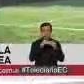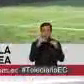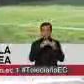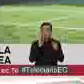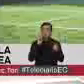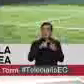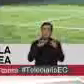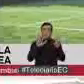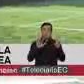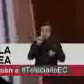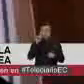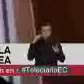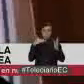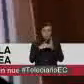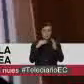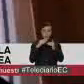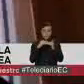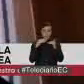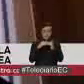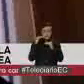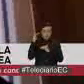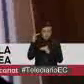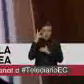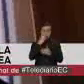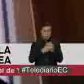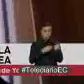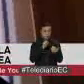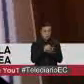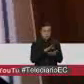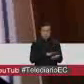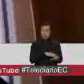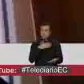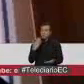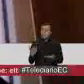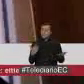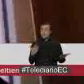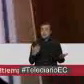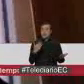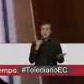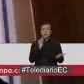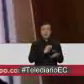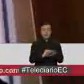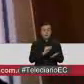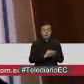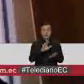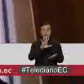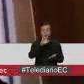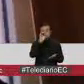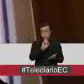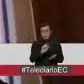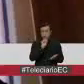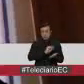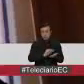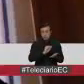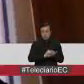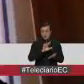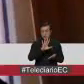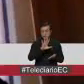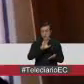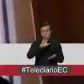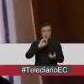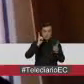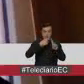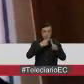y $71.000. Ambos proyectos requerirán un aporte mínimo del 5%